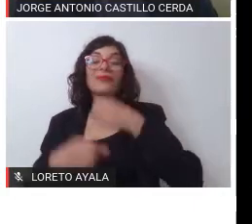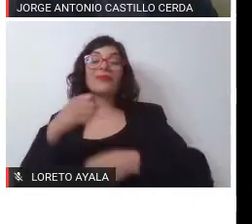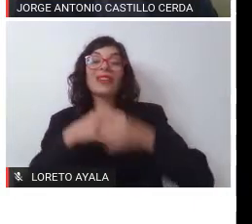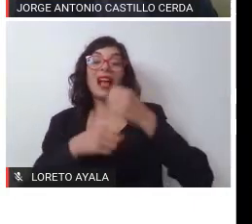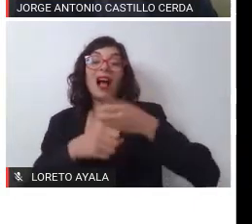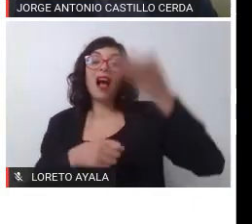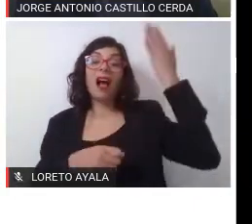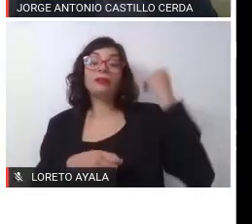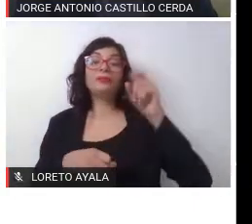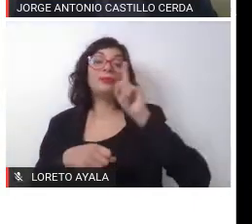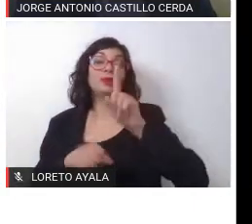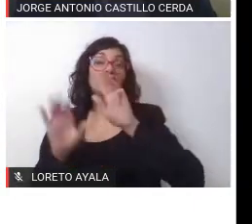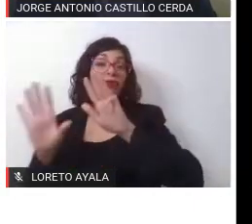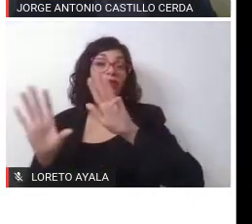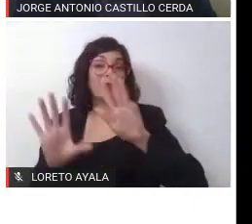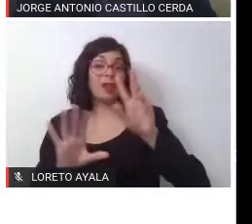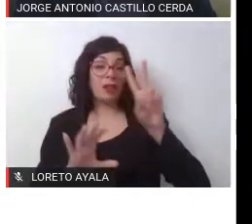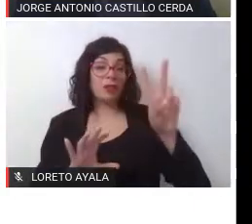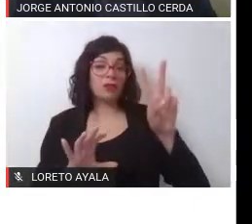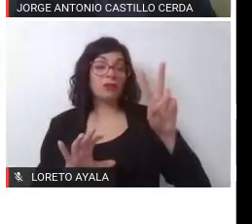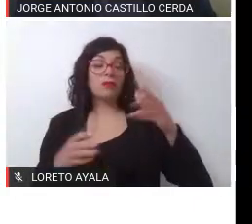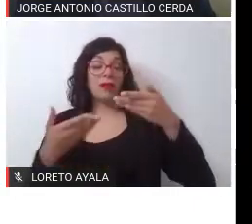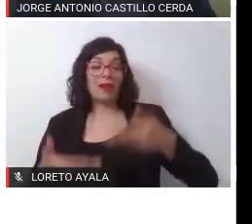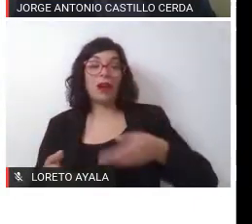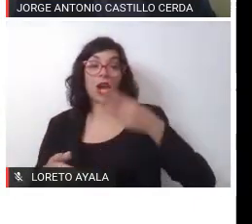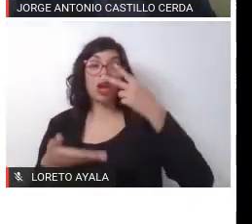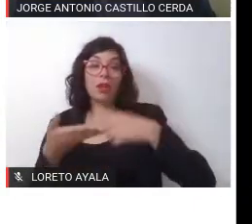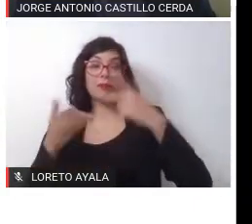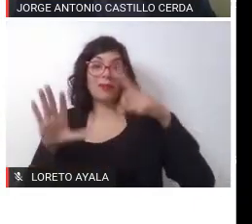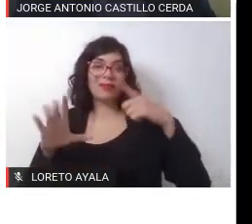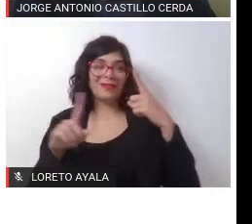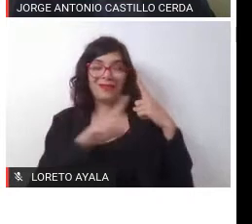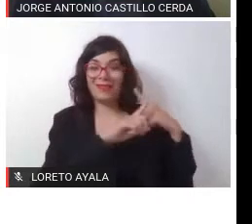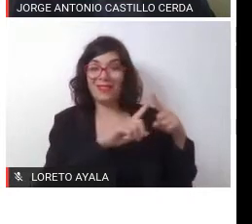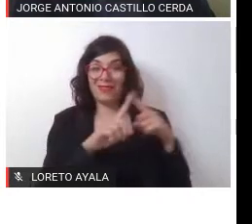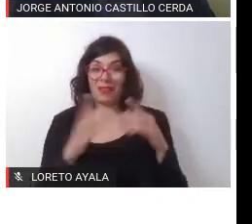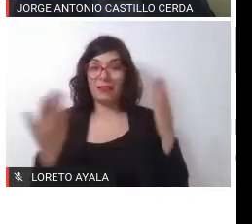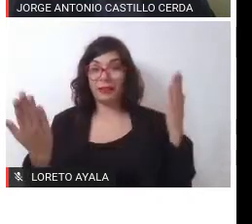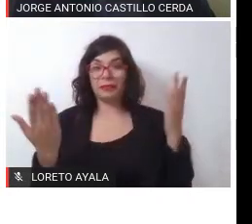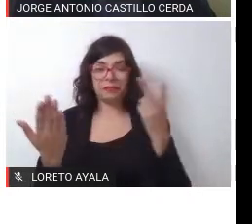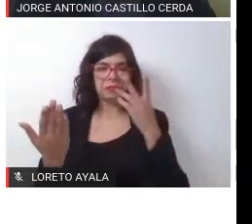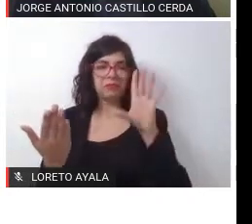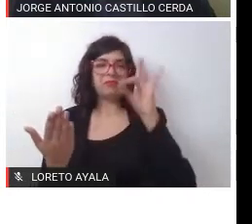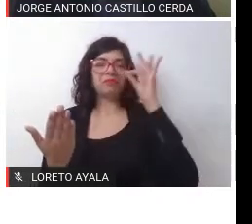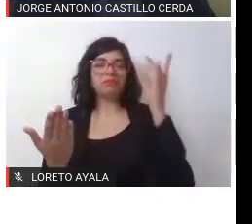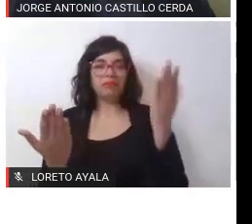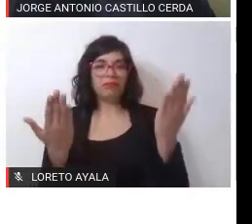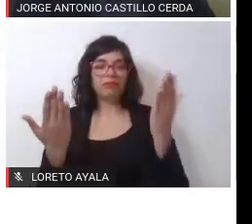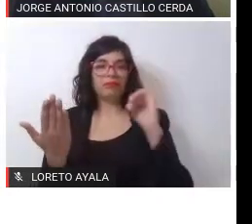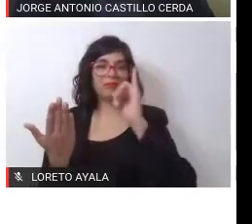2017, que no son periodos tan grandes, pero ya hay una diferencia. En